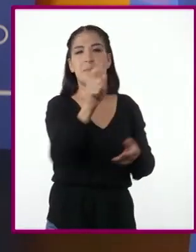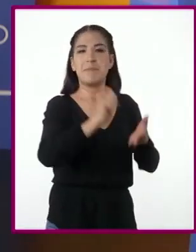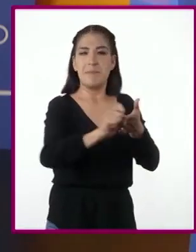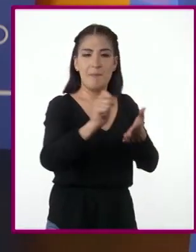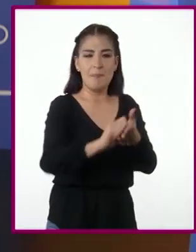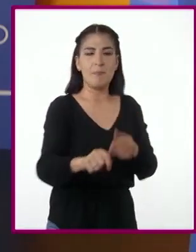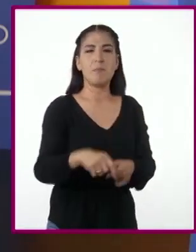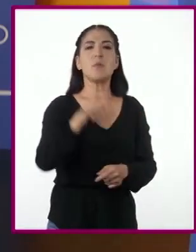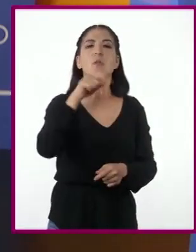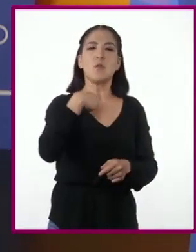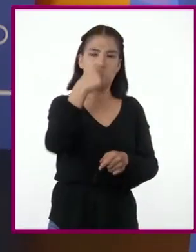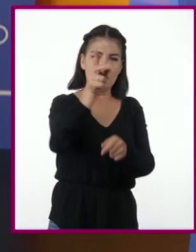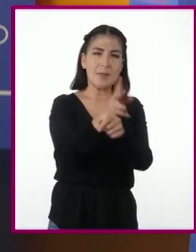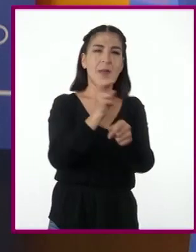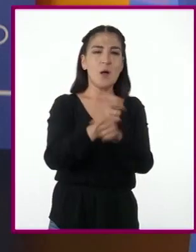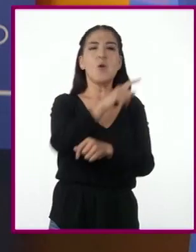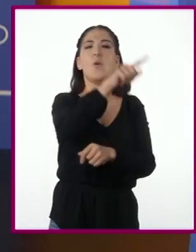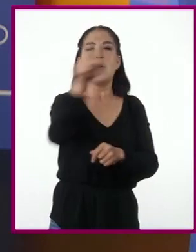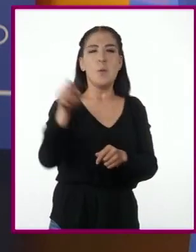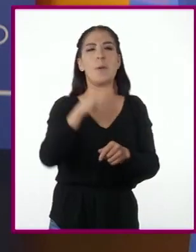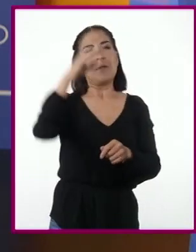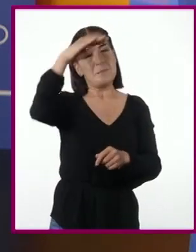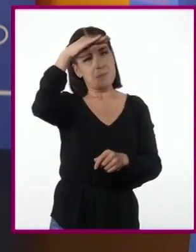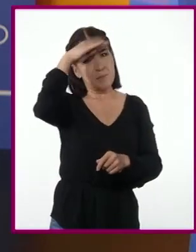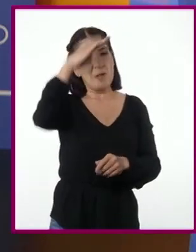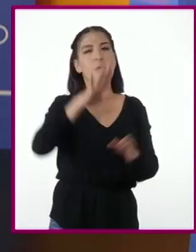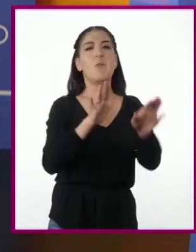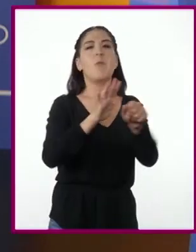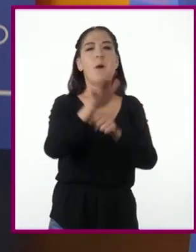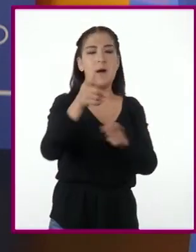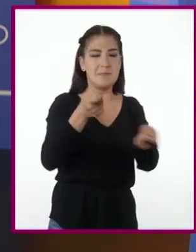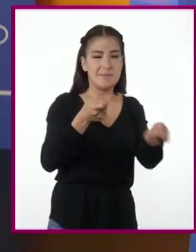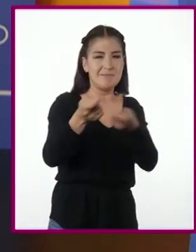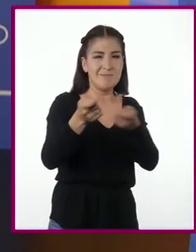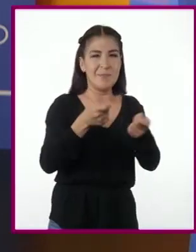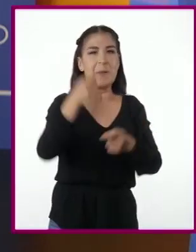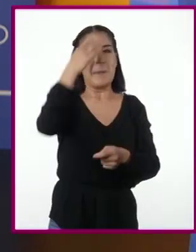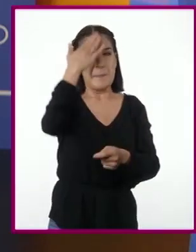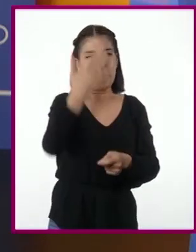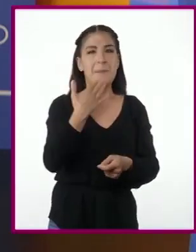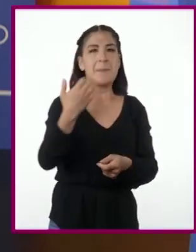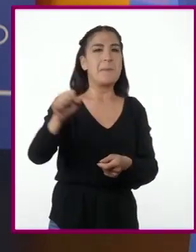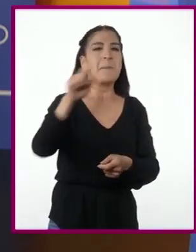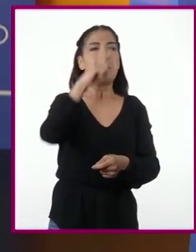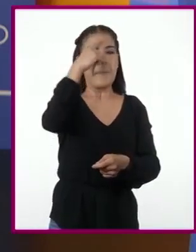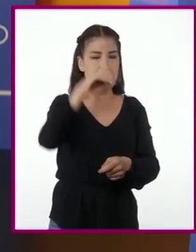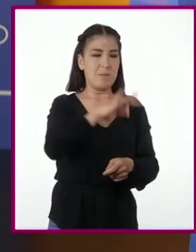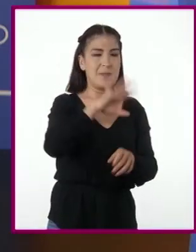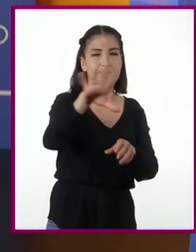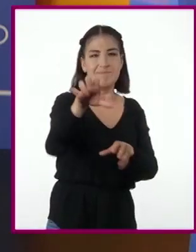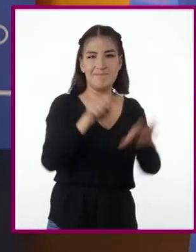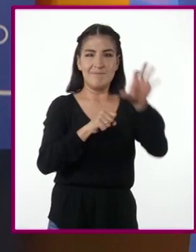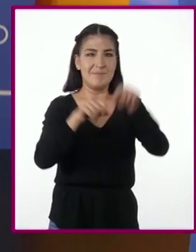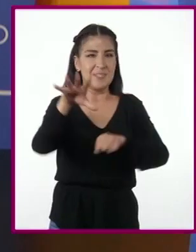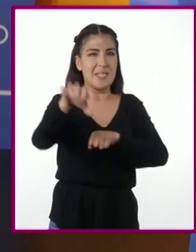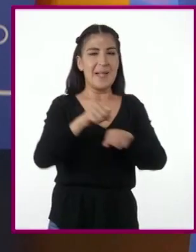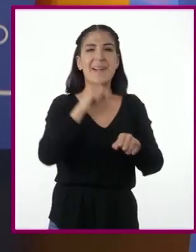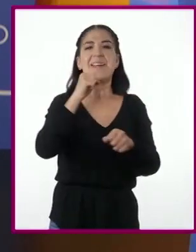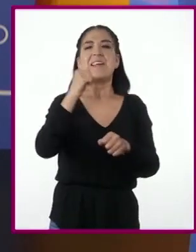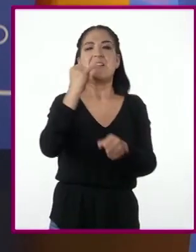a que reflexiones en las estrategias que llevas a cabo para registrar información.